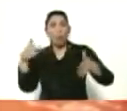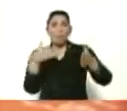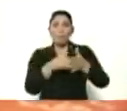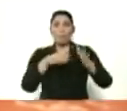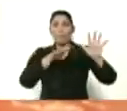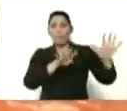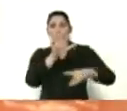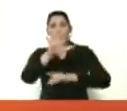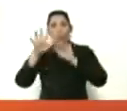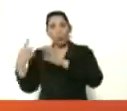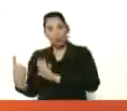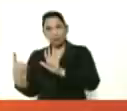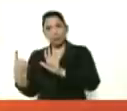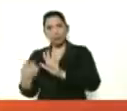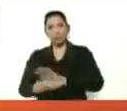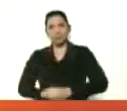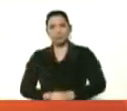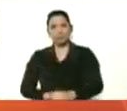11.956.